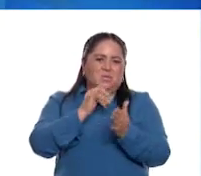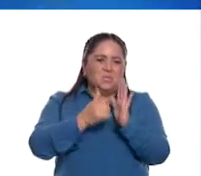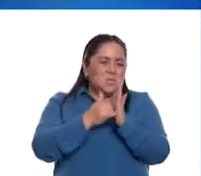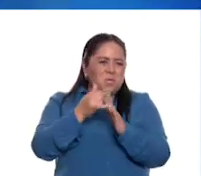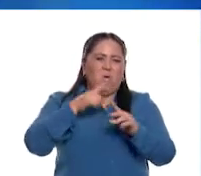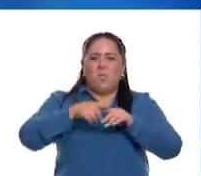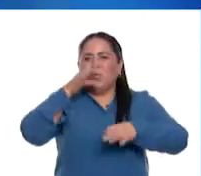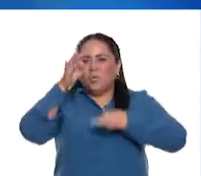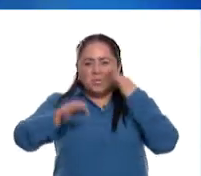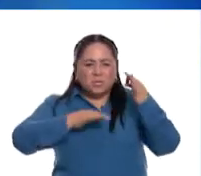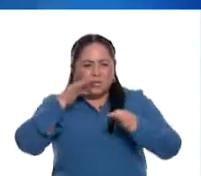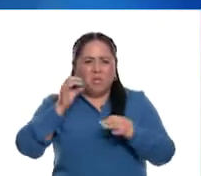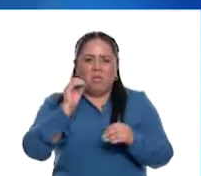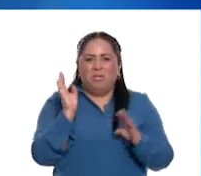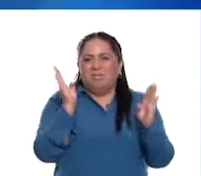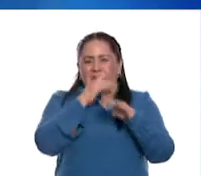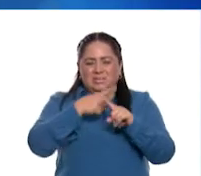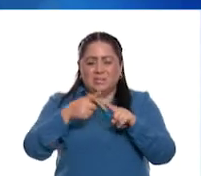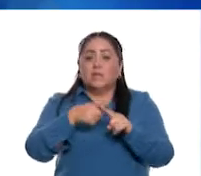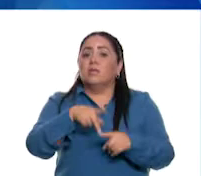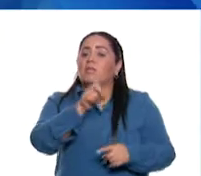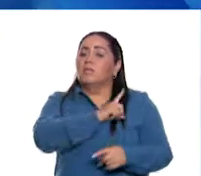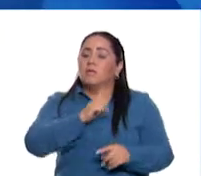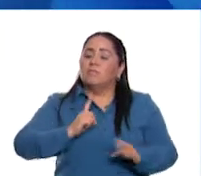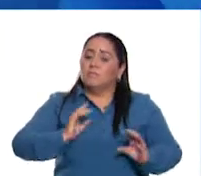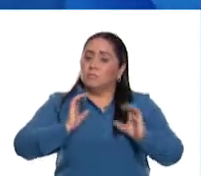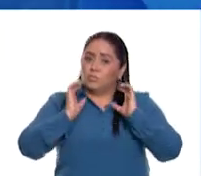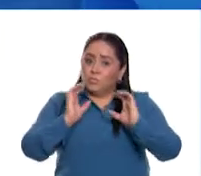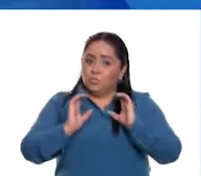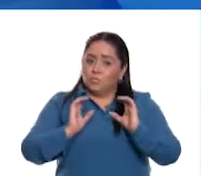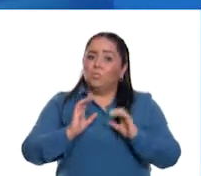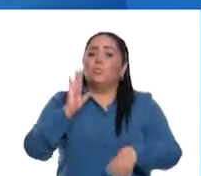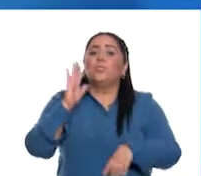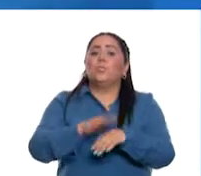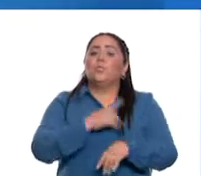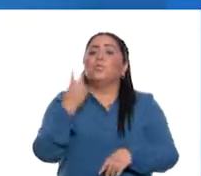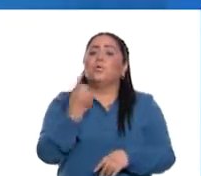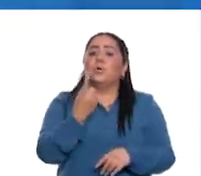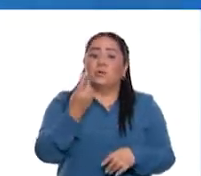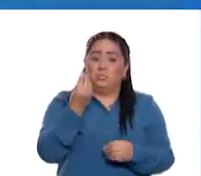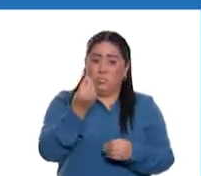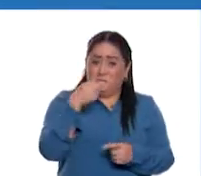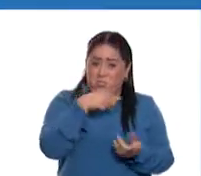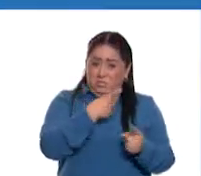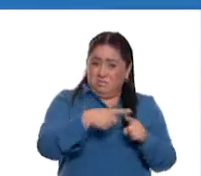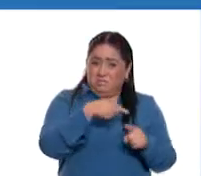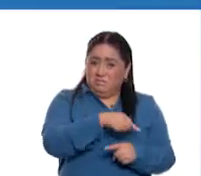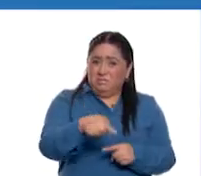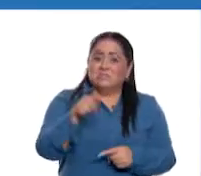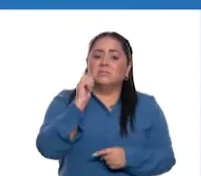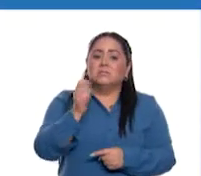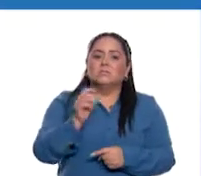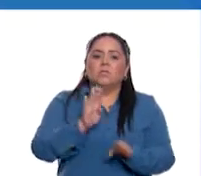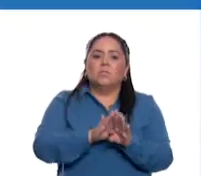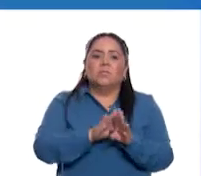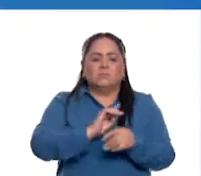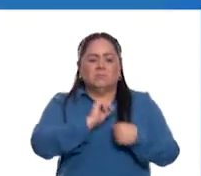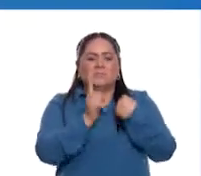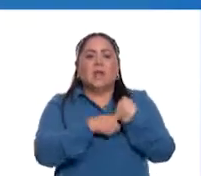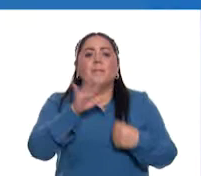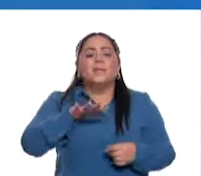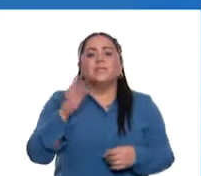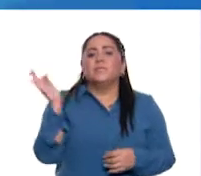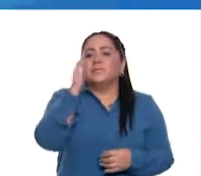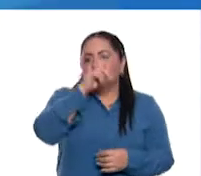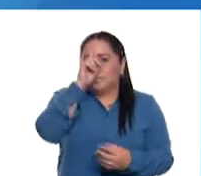páginas de noticias y entretenimiento, debes tener cuidado, ya que muchos de estos sitios suelen divulgar contenidos